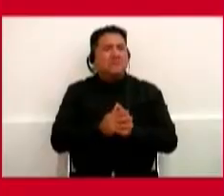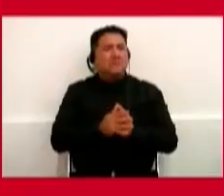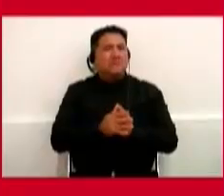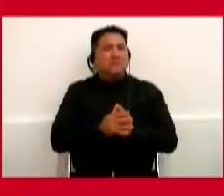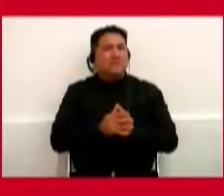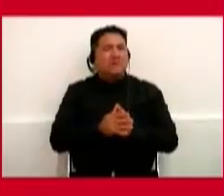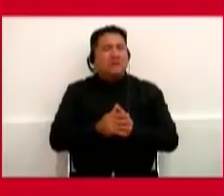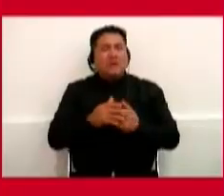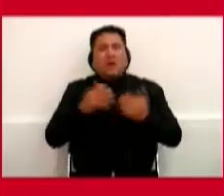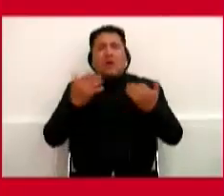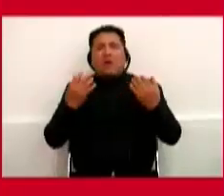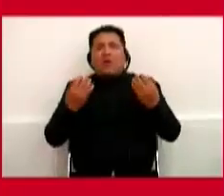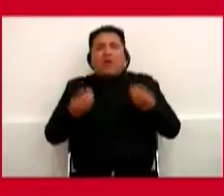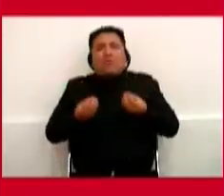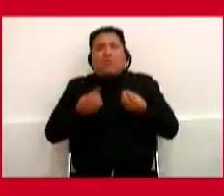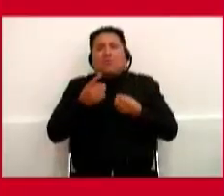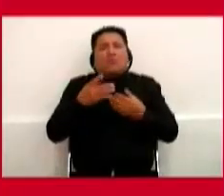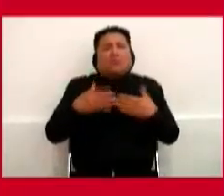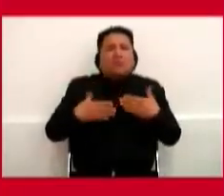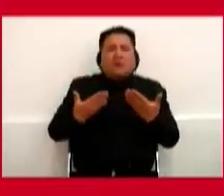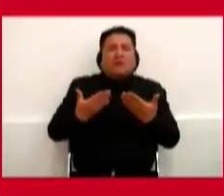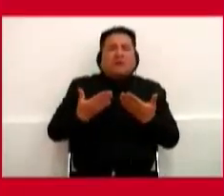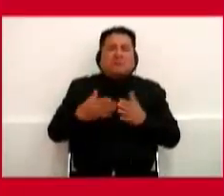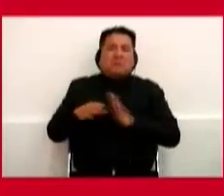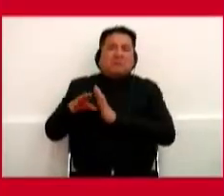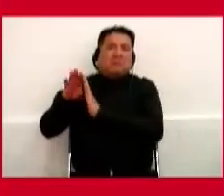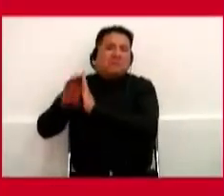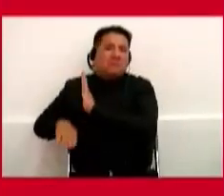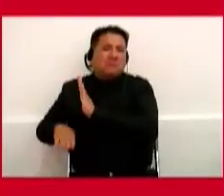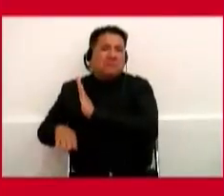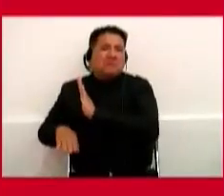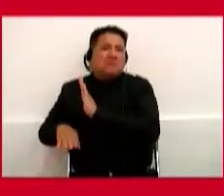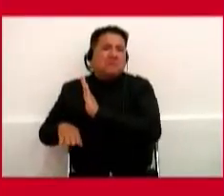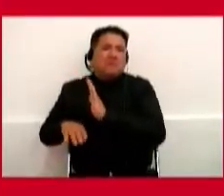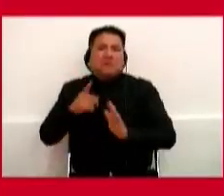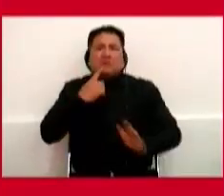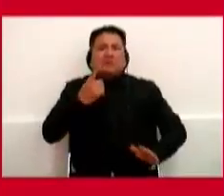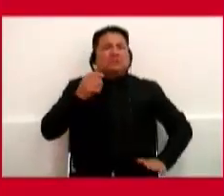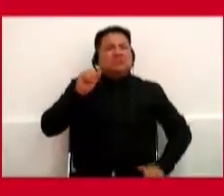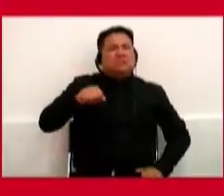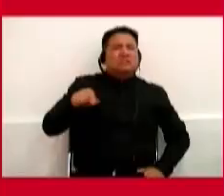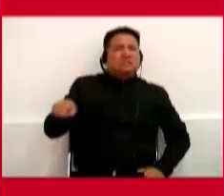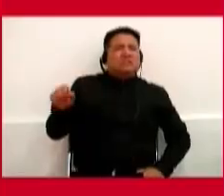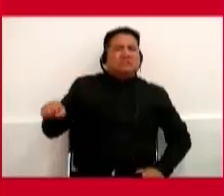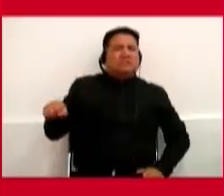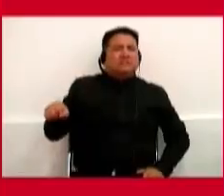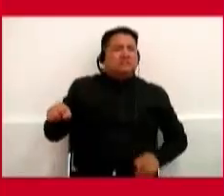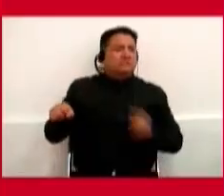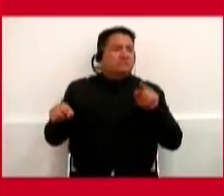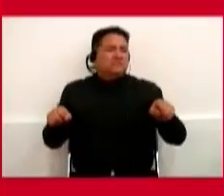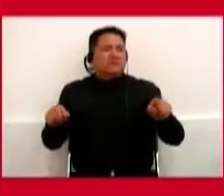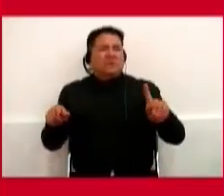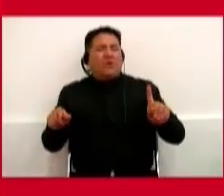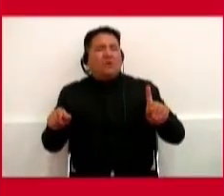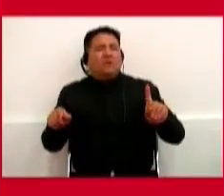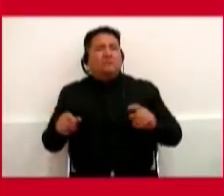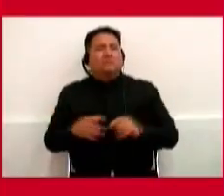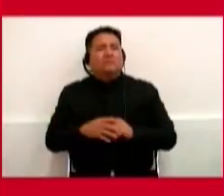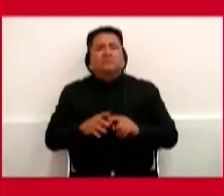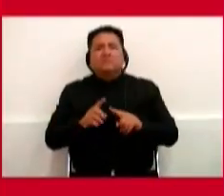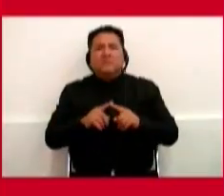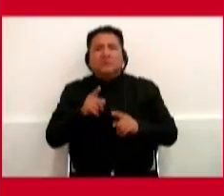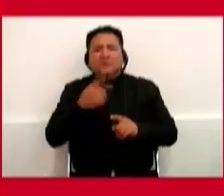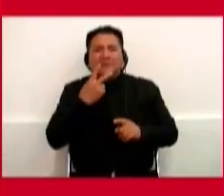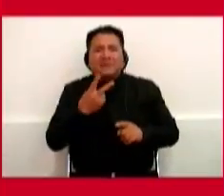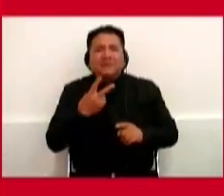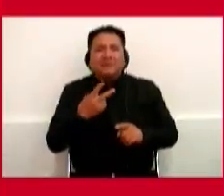Entonces, ¿cómo puedes discriminar en la operación y decir sí, este no? Cuando tú, digamos, por operatividad vas a tener